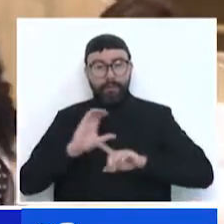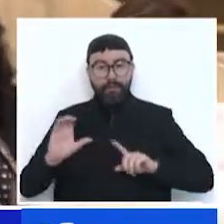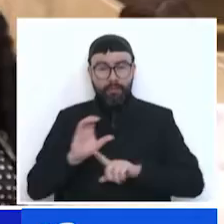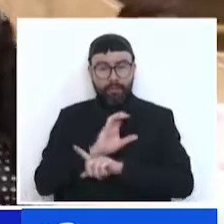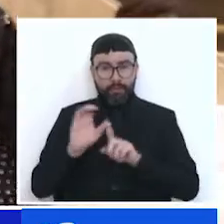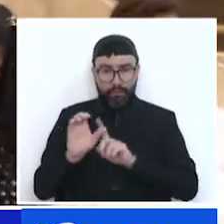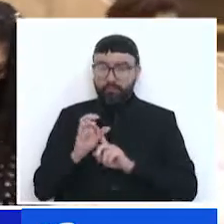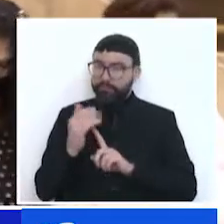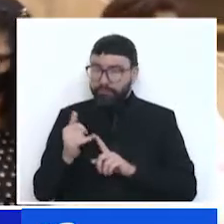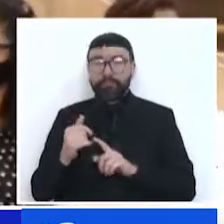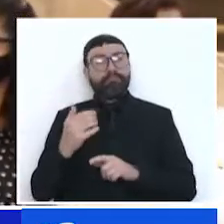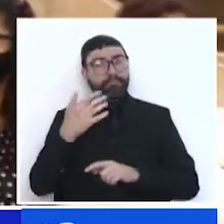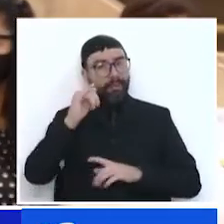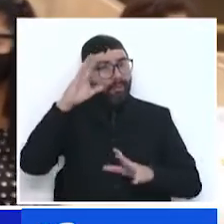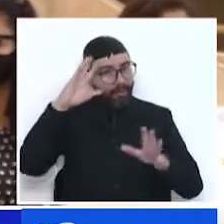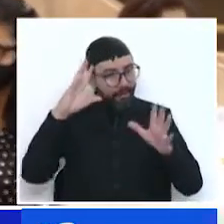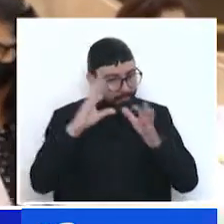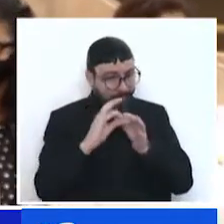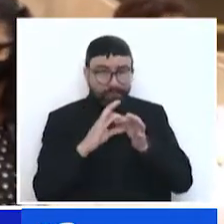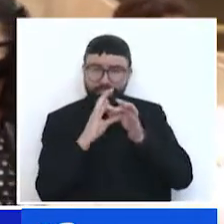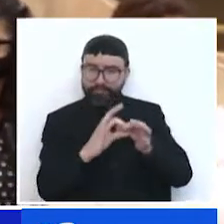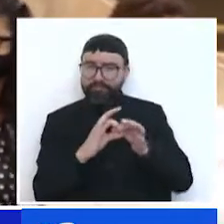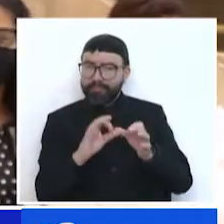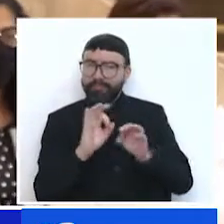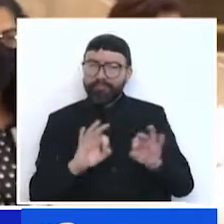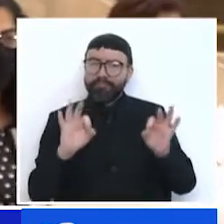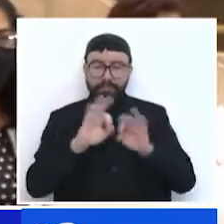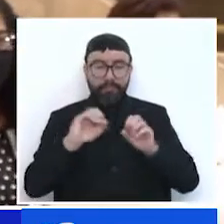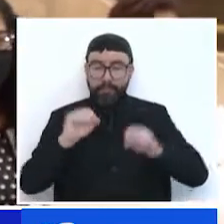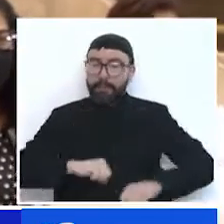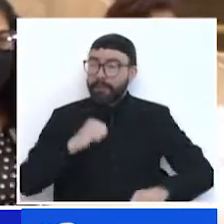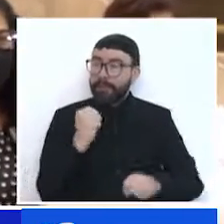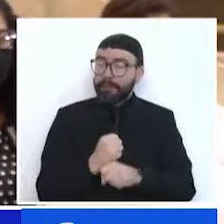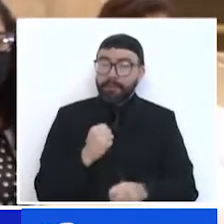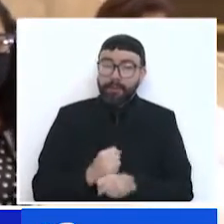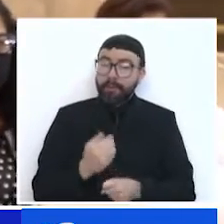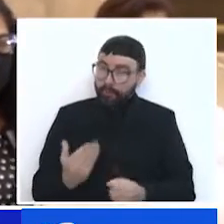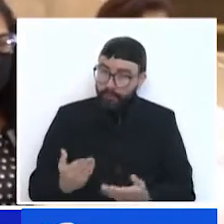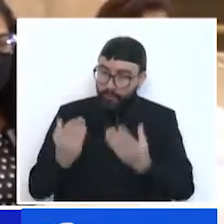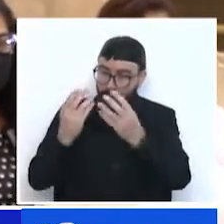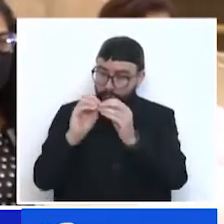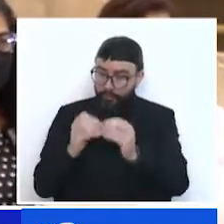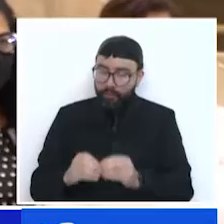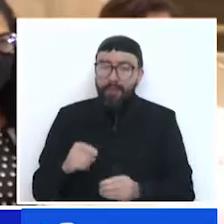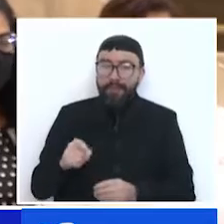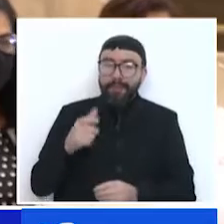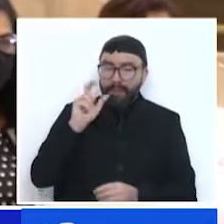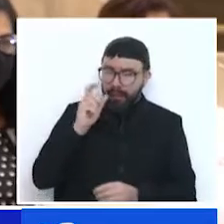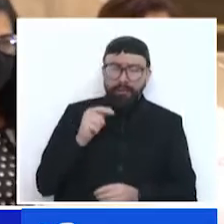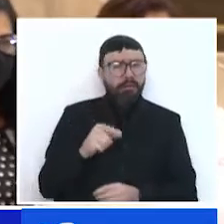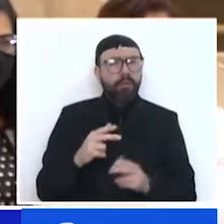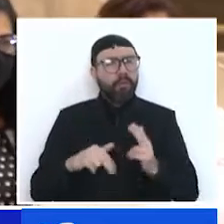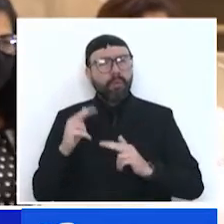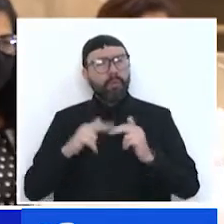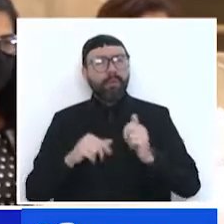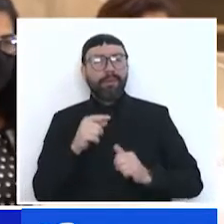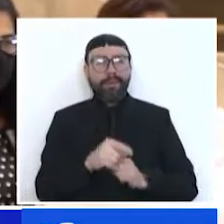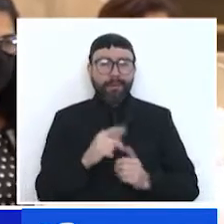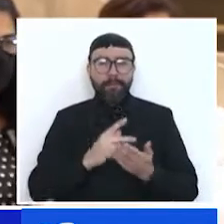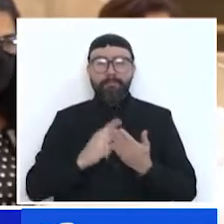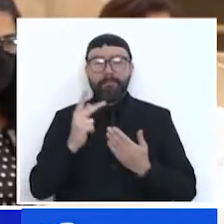muy importantes para trabajar por las manifestaciones artísticas de Caldas. Estamos construyendo el Plan Decenal de